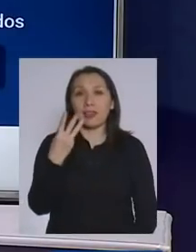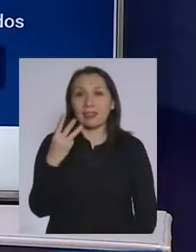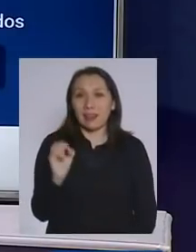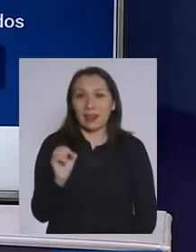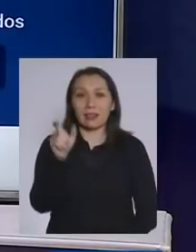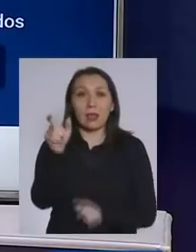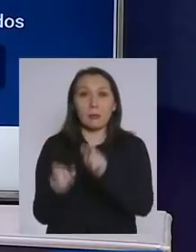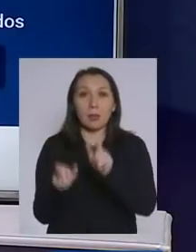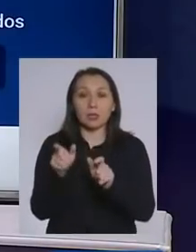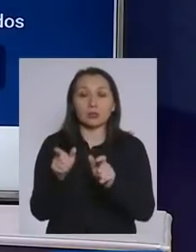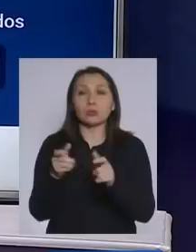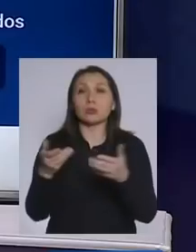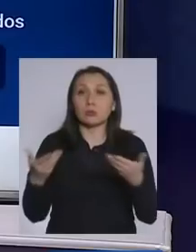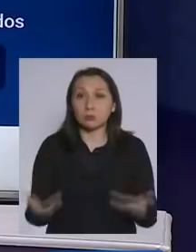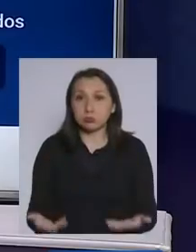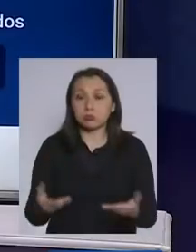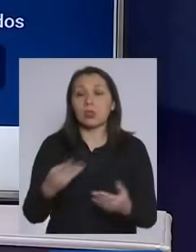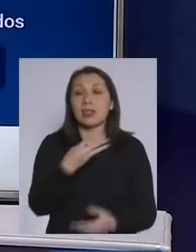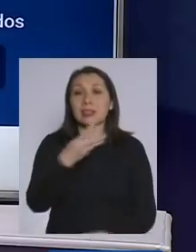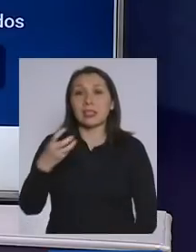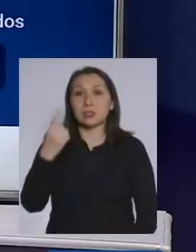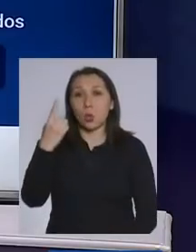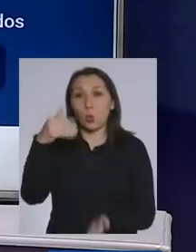330.930, de los cuales